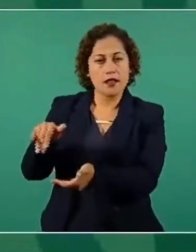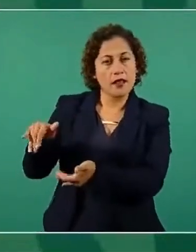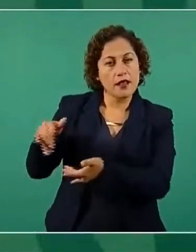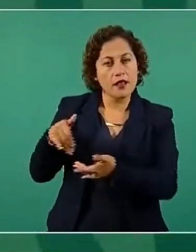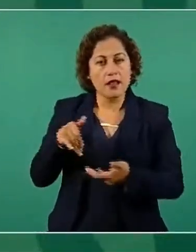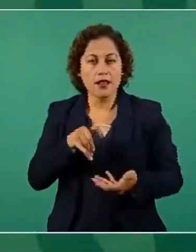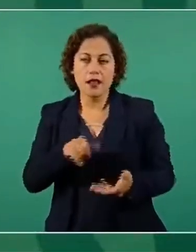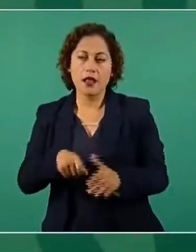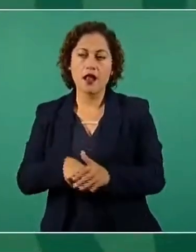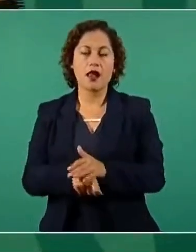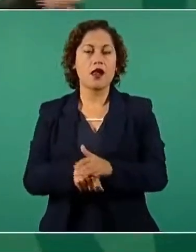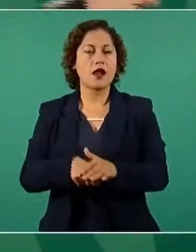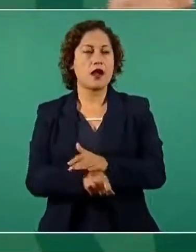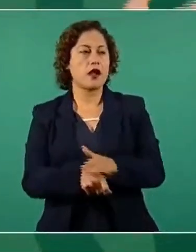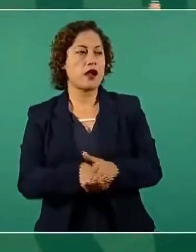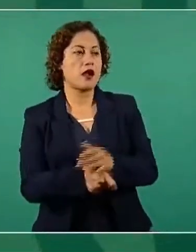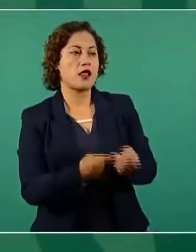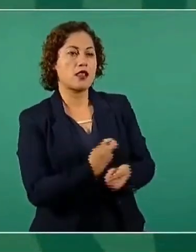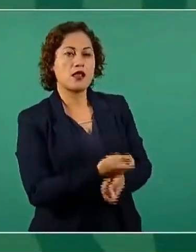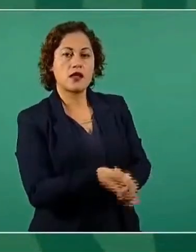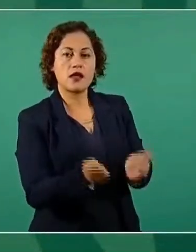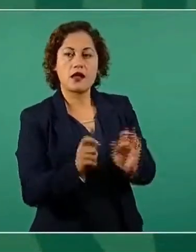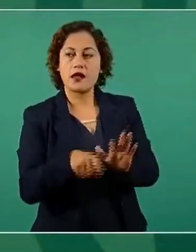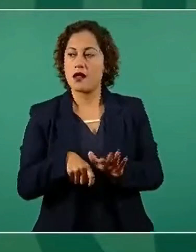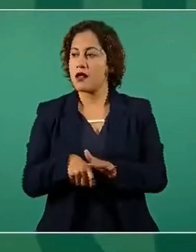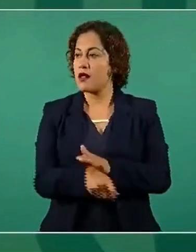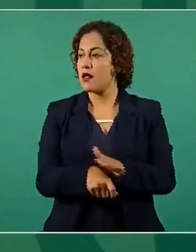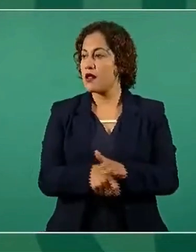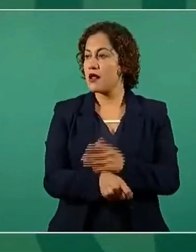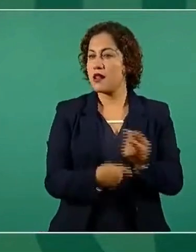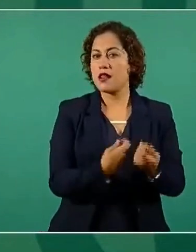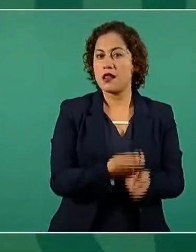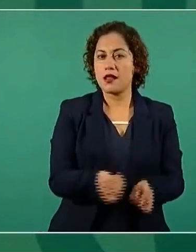todos los moches para repartir,